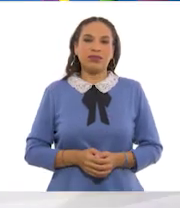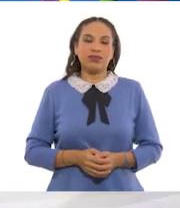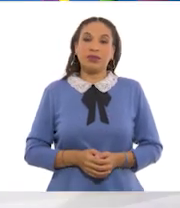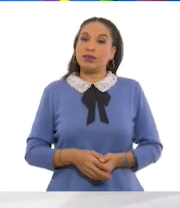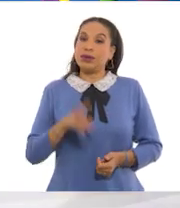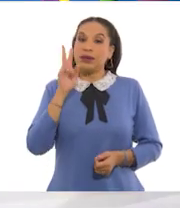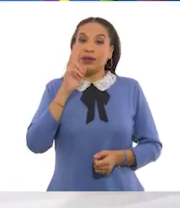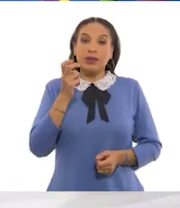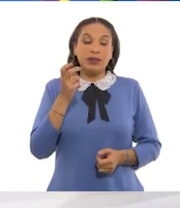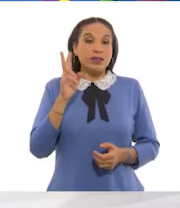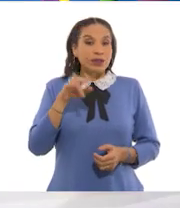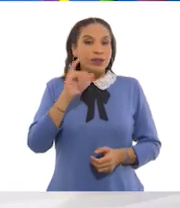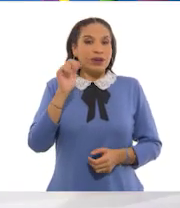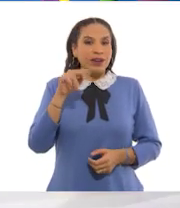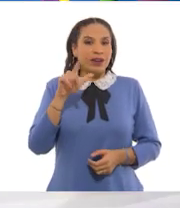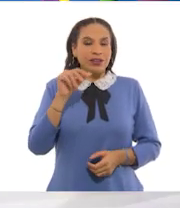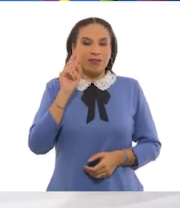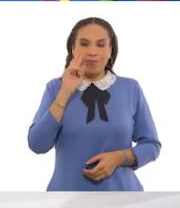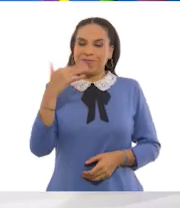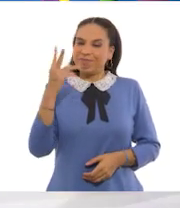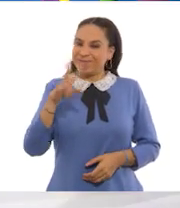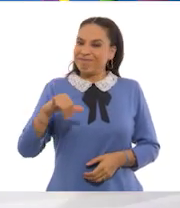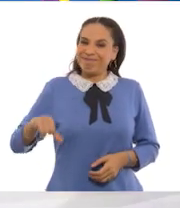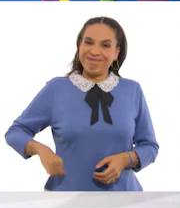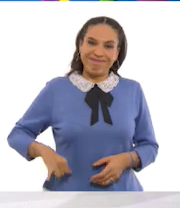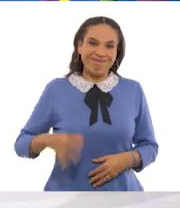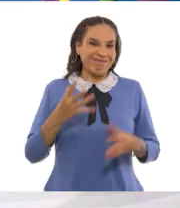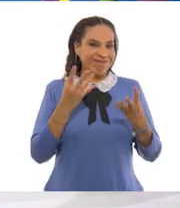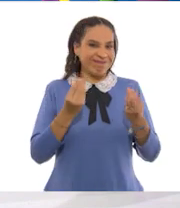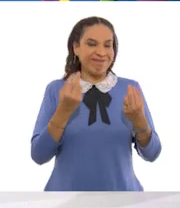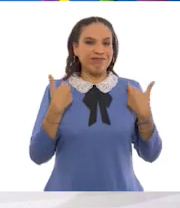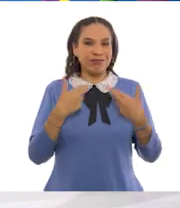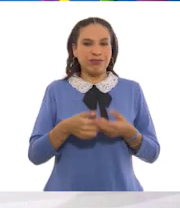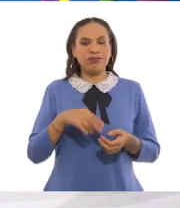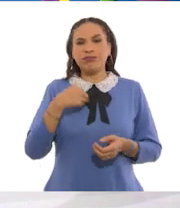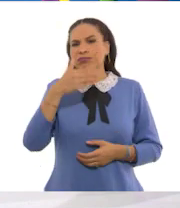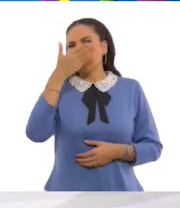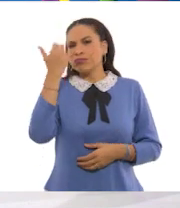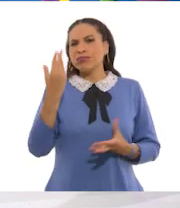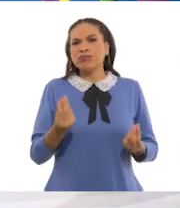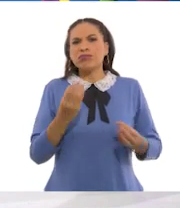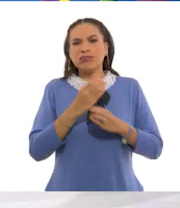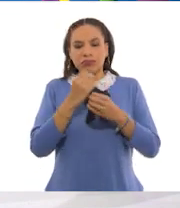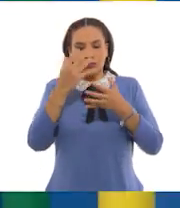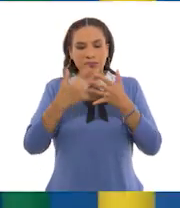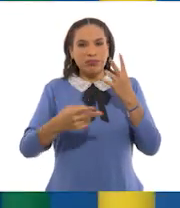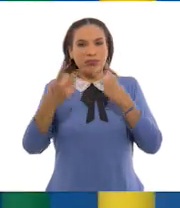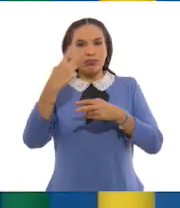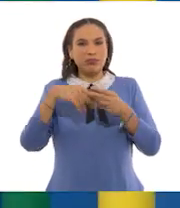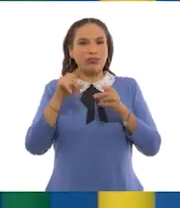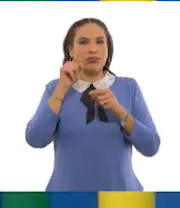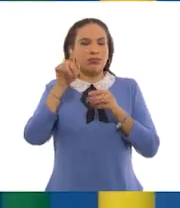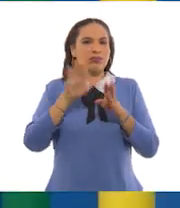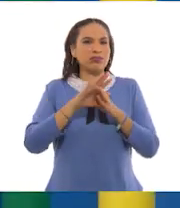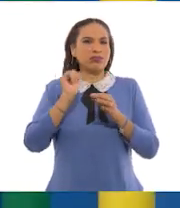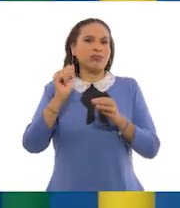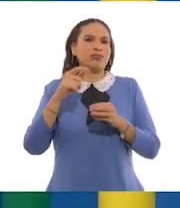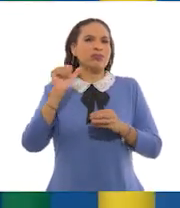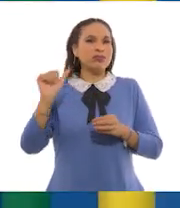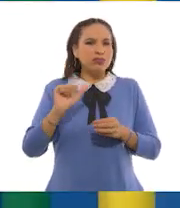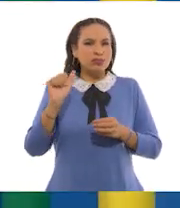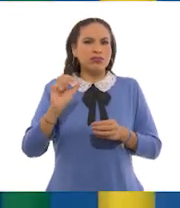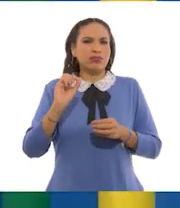¿Qué te pareció, Juan Carlos? Muy interesante, maestra. No sabía que tantas cosas venían del lejano oriente. O sea, por